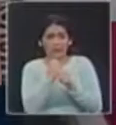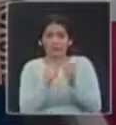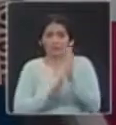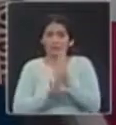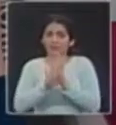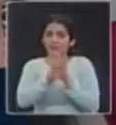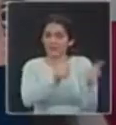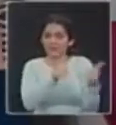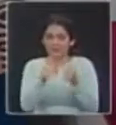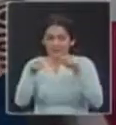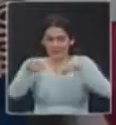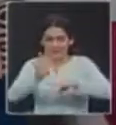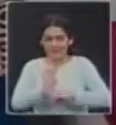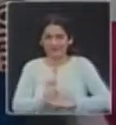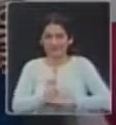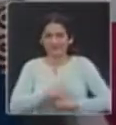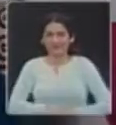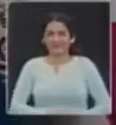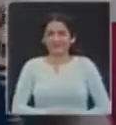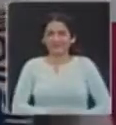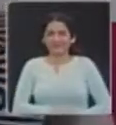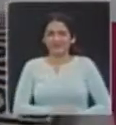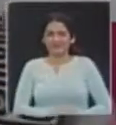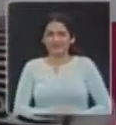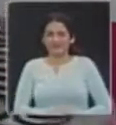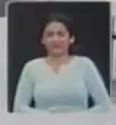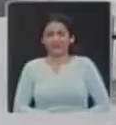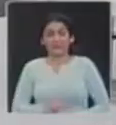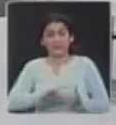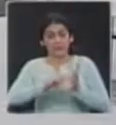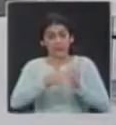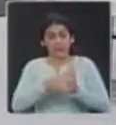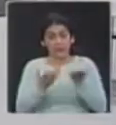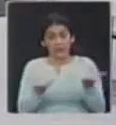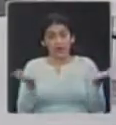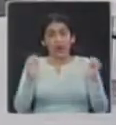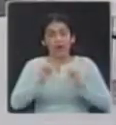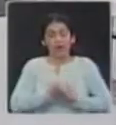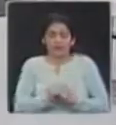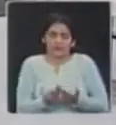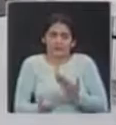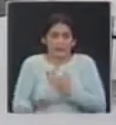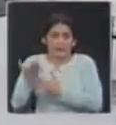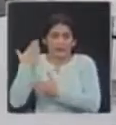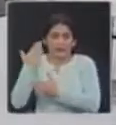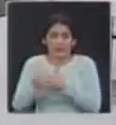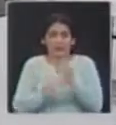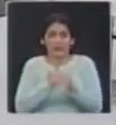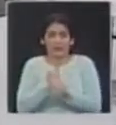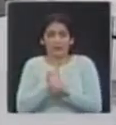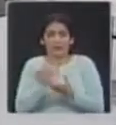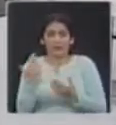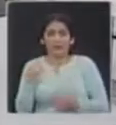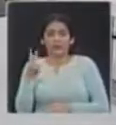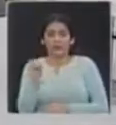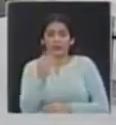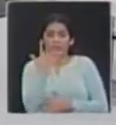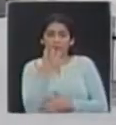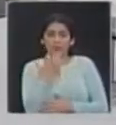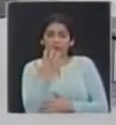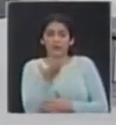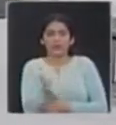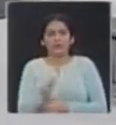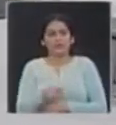de las economías de eficiencia. Esto representa una ligera disminución en la actividad emprendedora en comparación